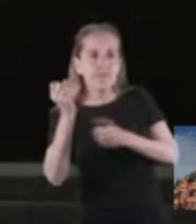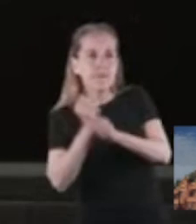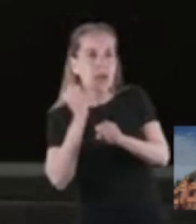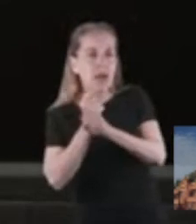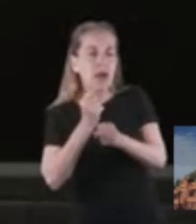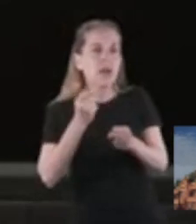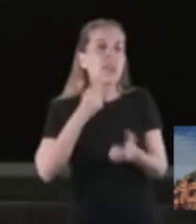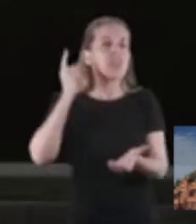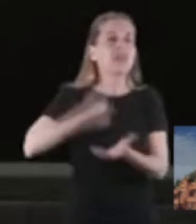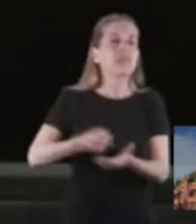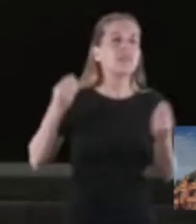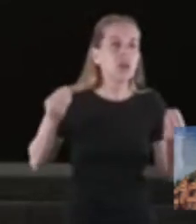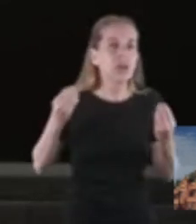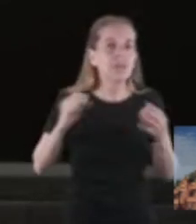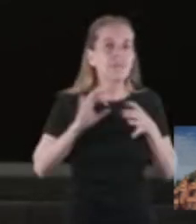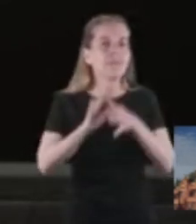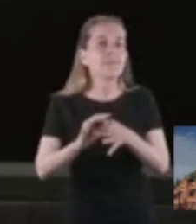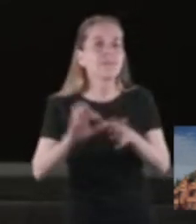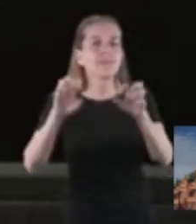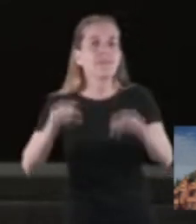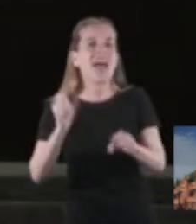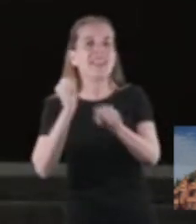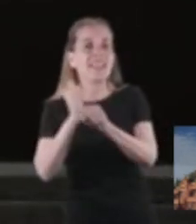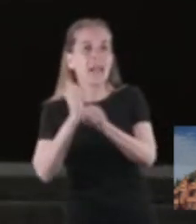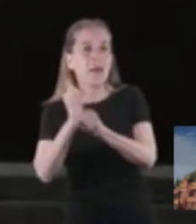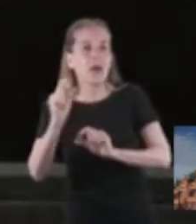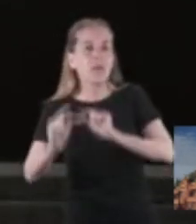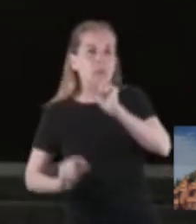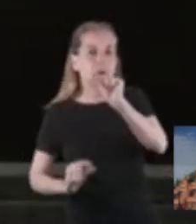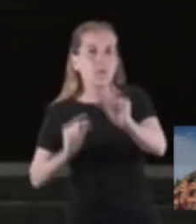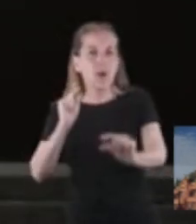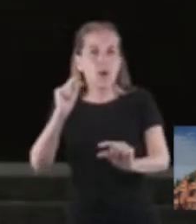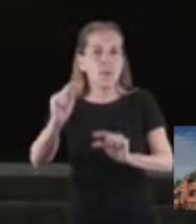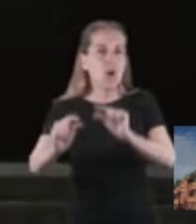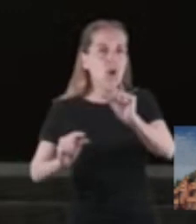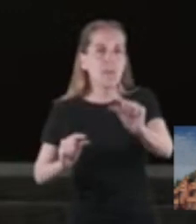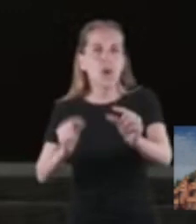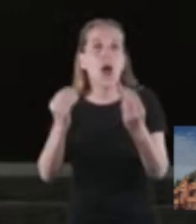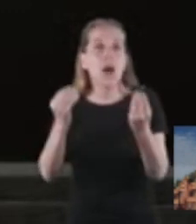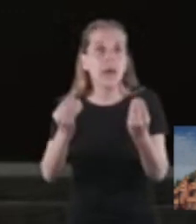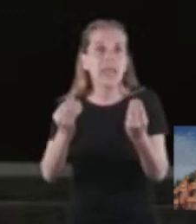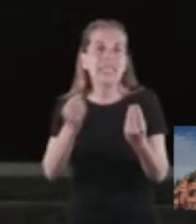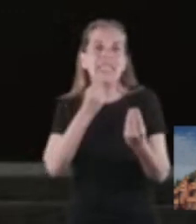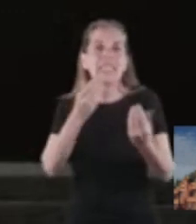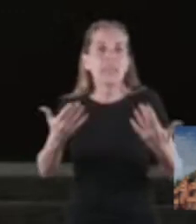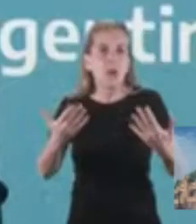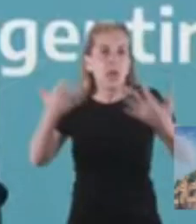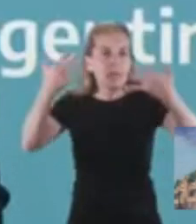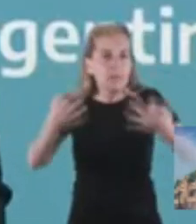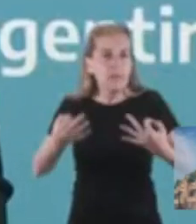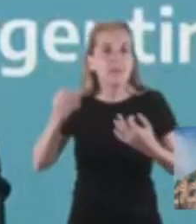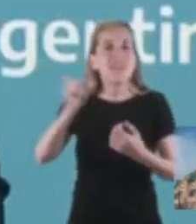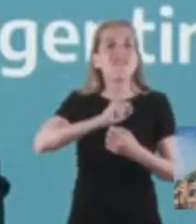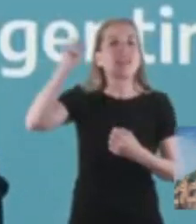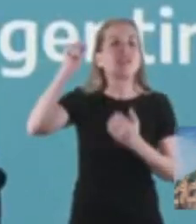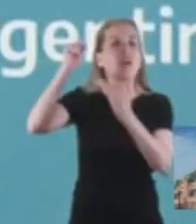con que en el marco de un plan de trabajo paulatinamente ir reduciendo el efecto de la inflación